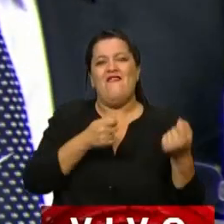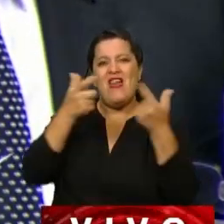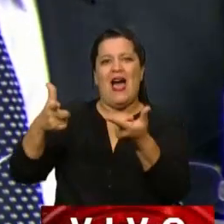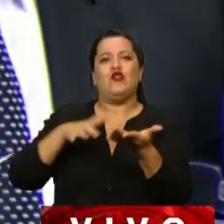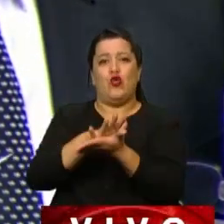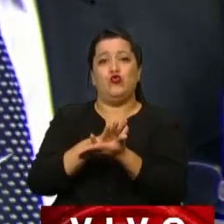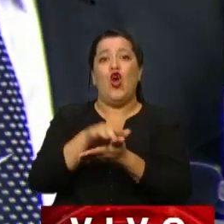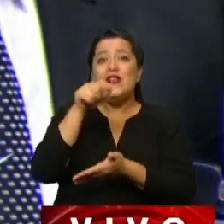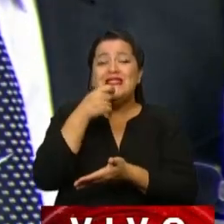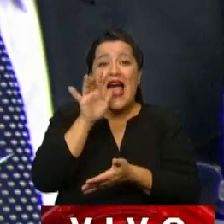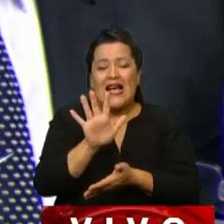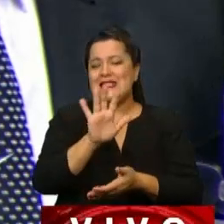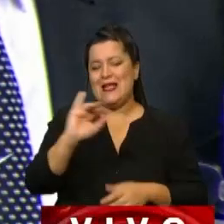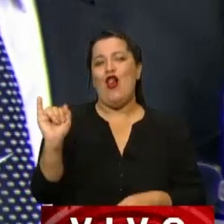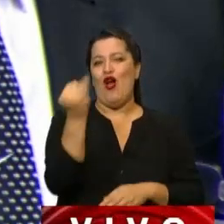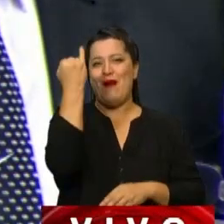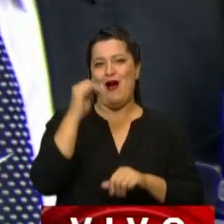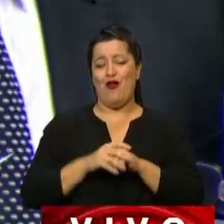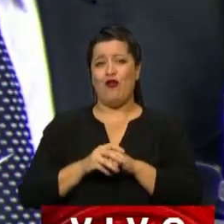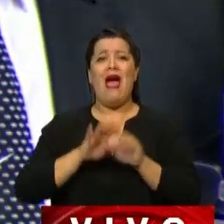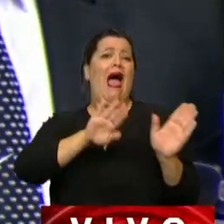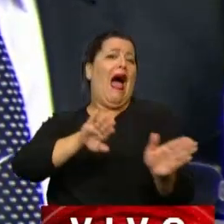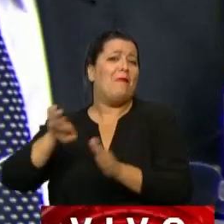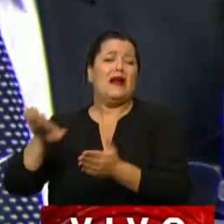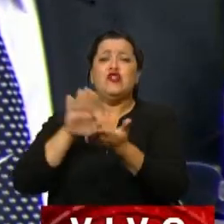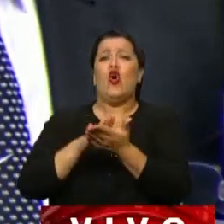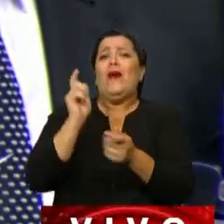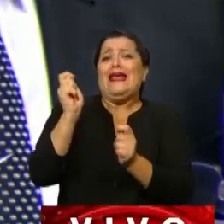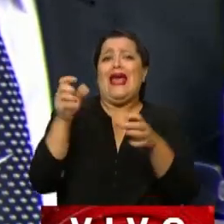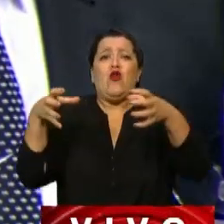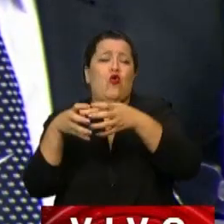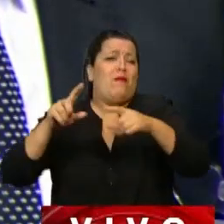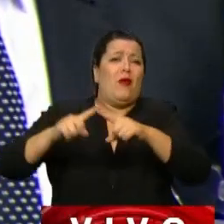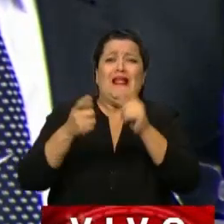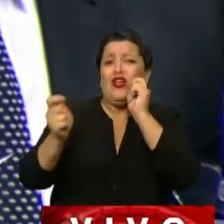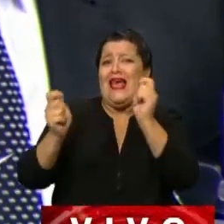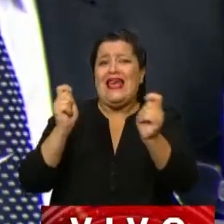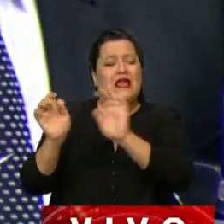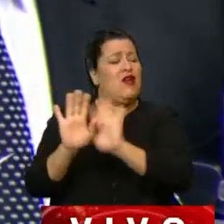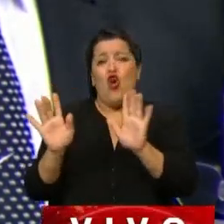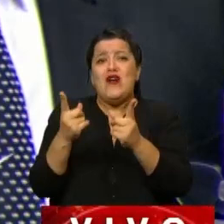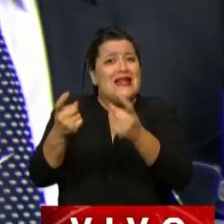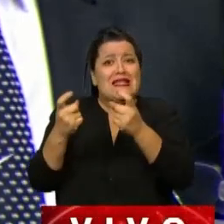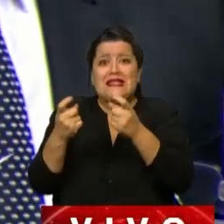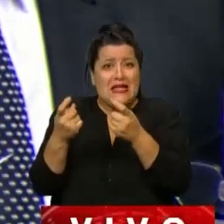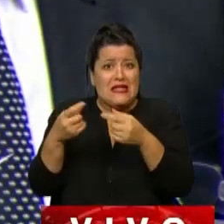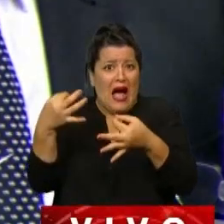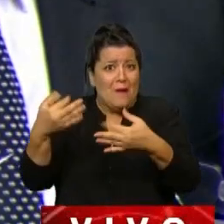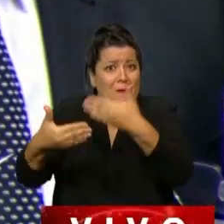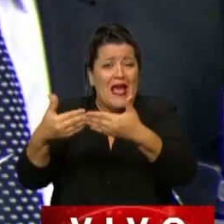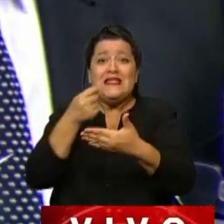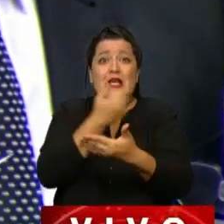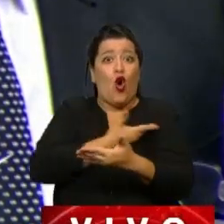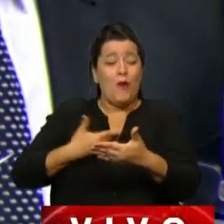mayor grandeza. Más allá del gobierno que gobierne, necesitamos que le vaya bien, porque si le va bien